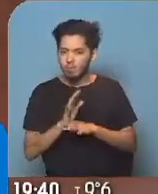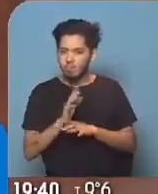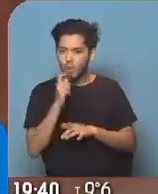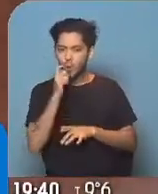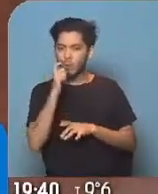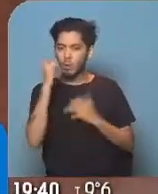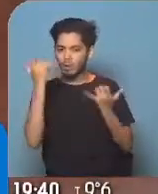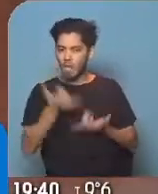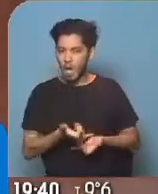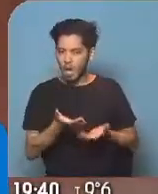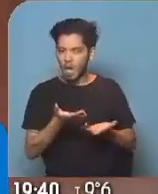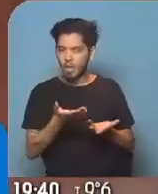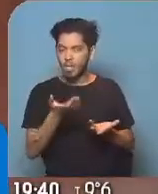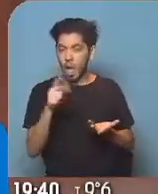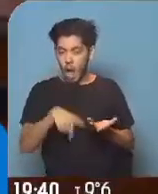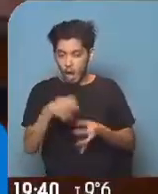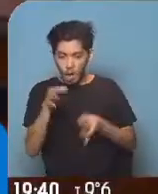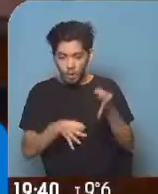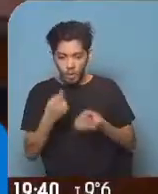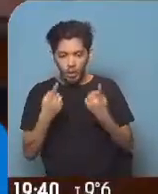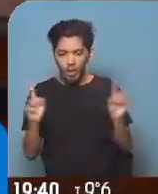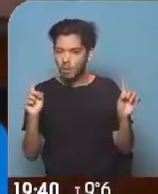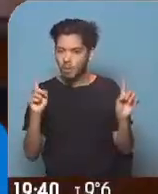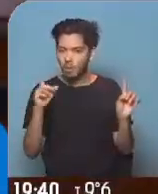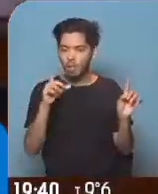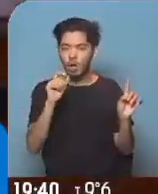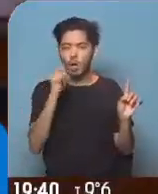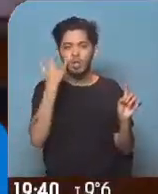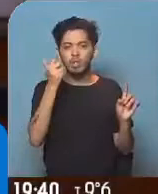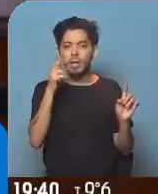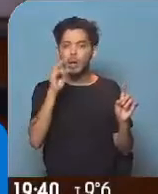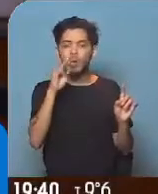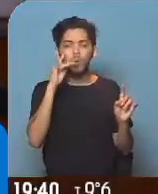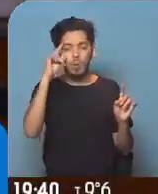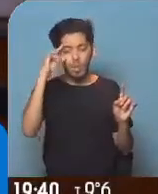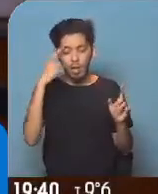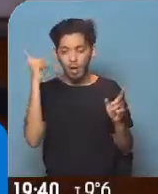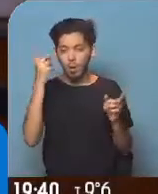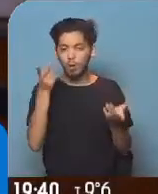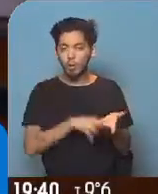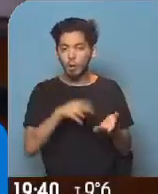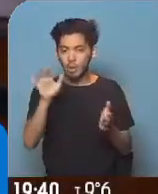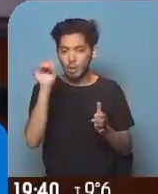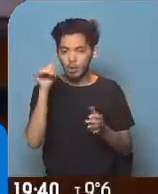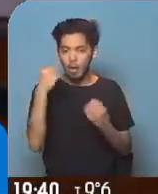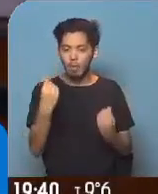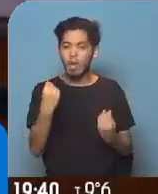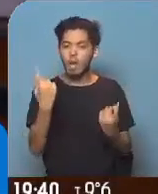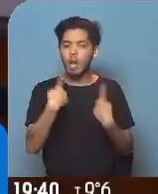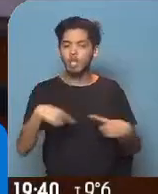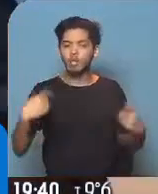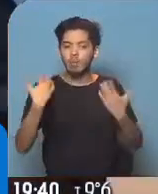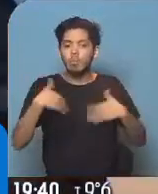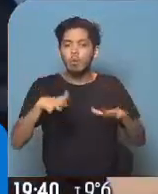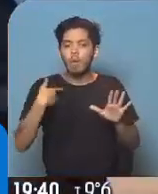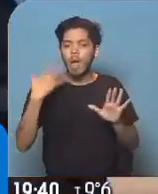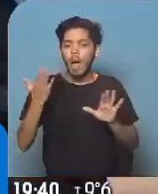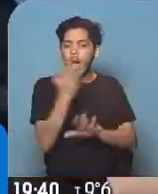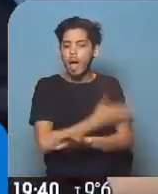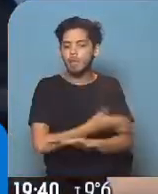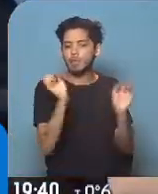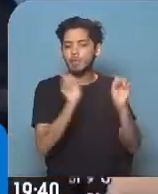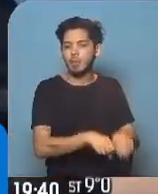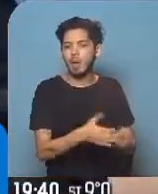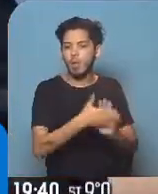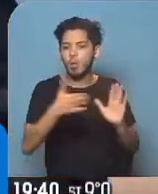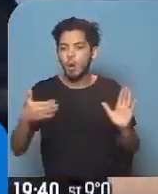justicia operó de otra manera. Y acá Ollarvide, bueno, está citado en indagatoria también justamente por lo que pudo haber tapado